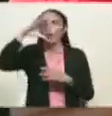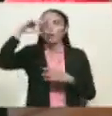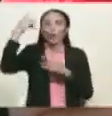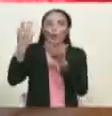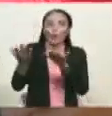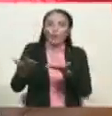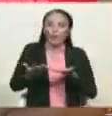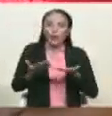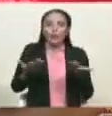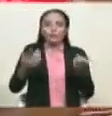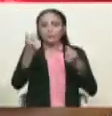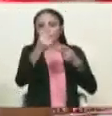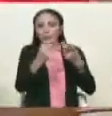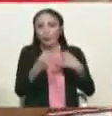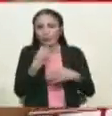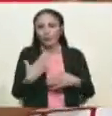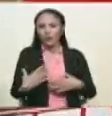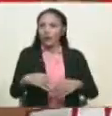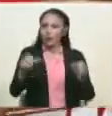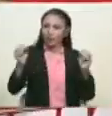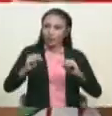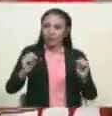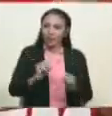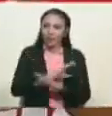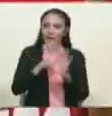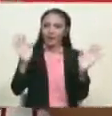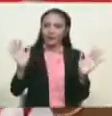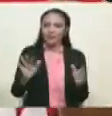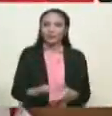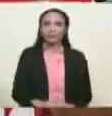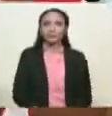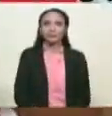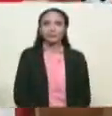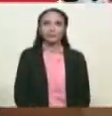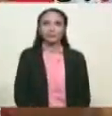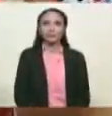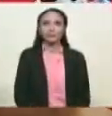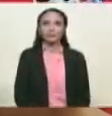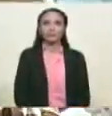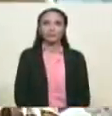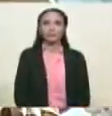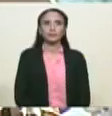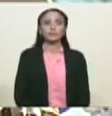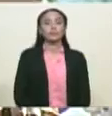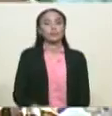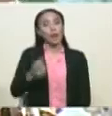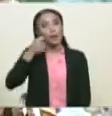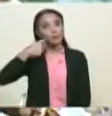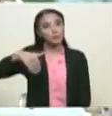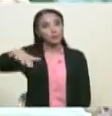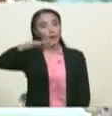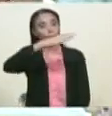proveerá, claro que sí. Y el pueblo con su trabajo, con